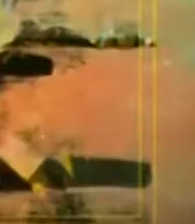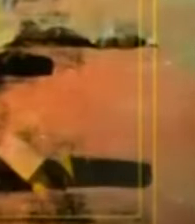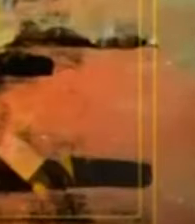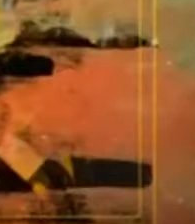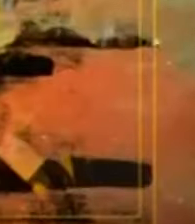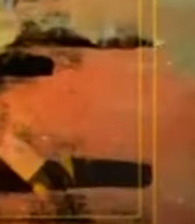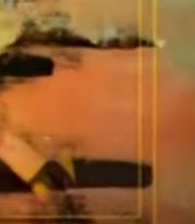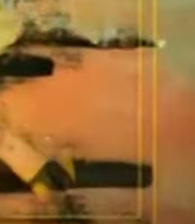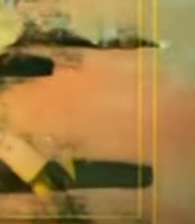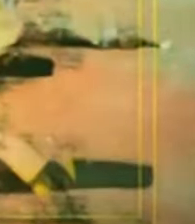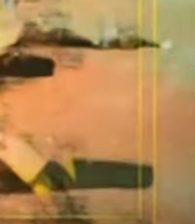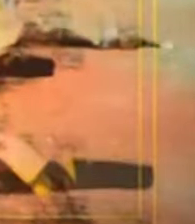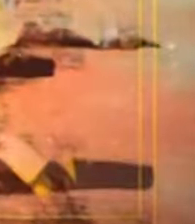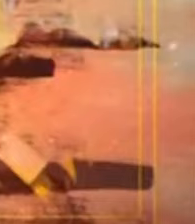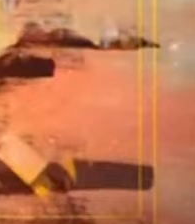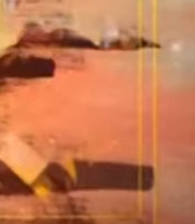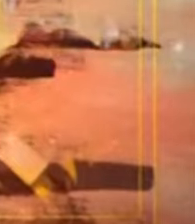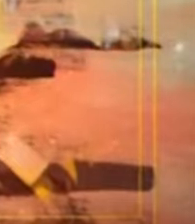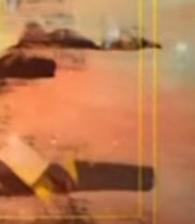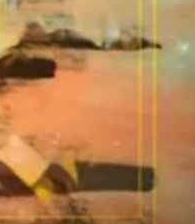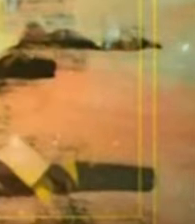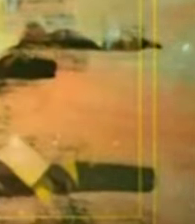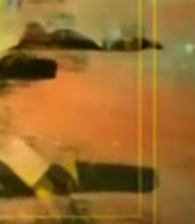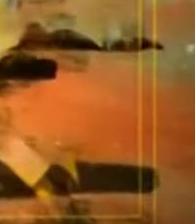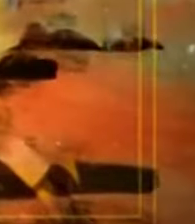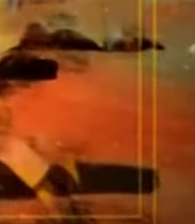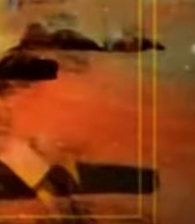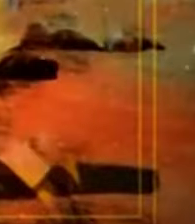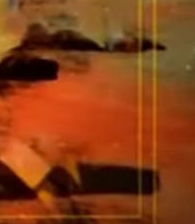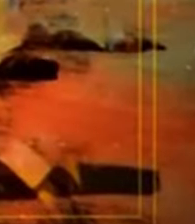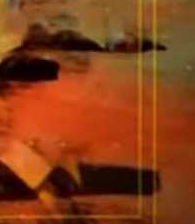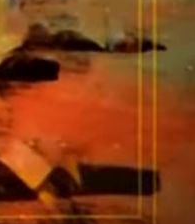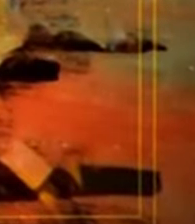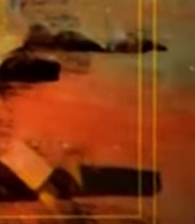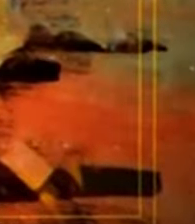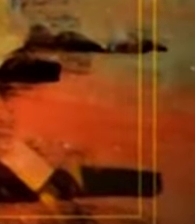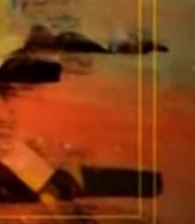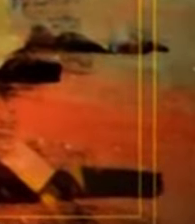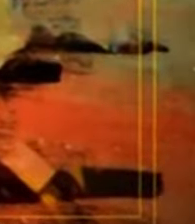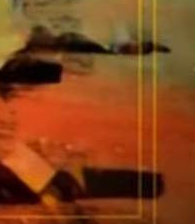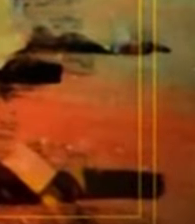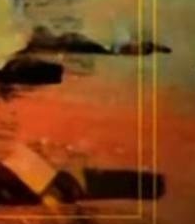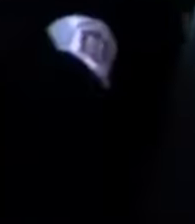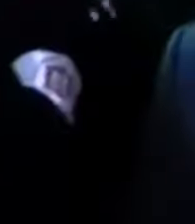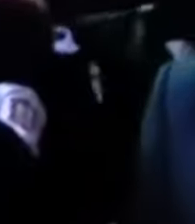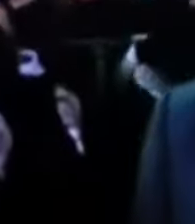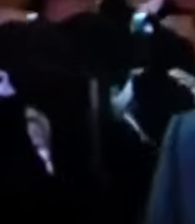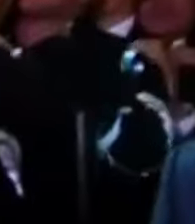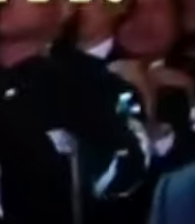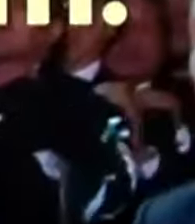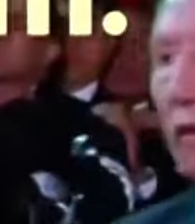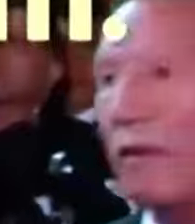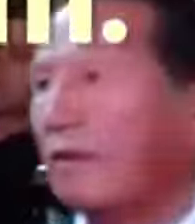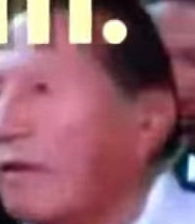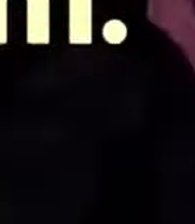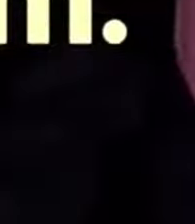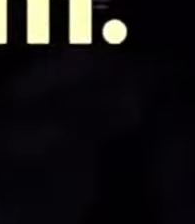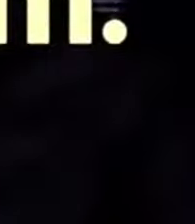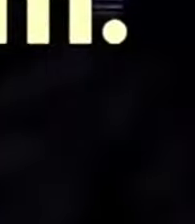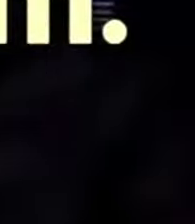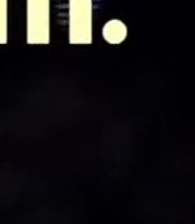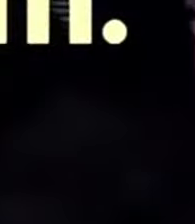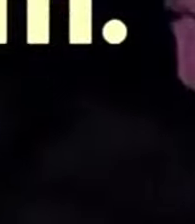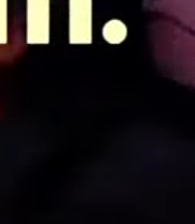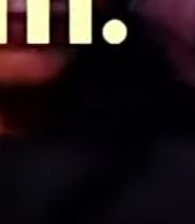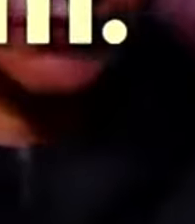emotivas de nuestro país. En TV Perú, la fe nos une. Este viernes 29,